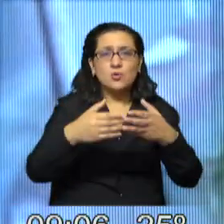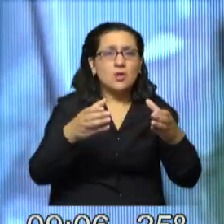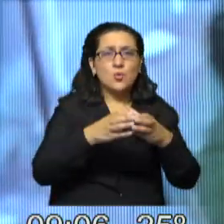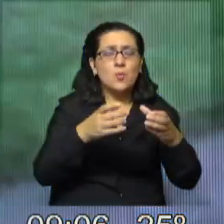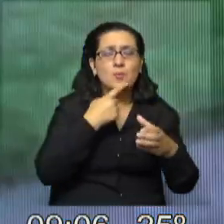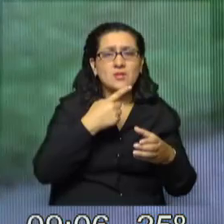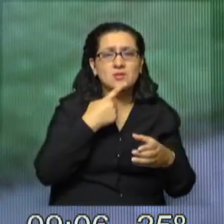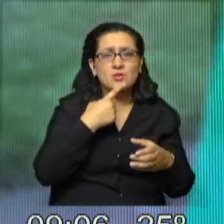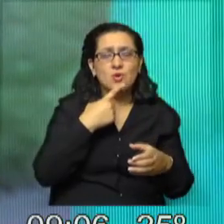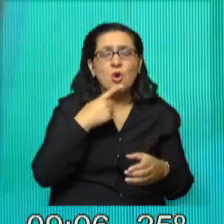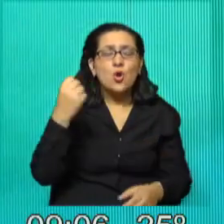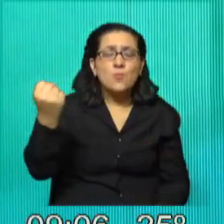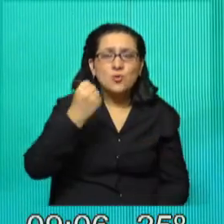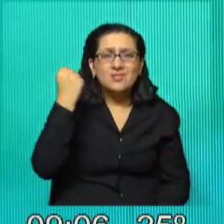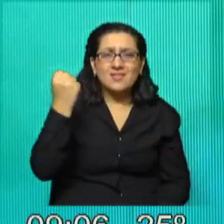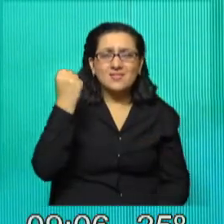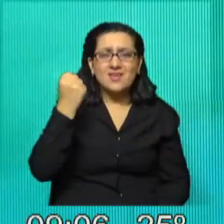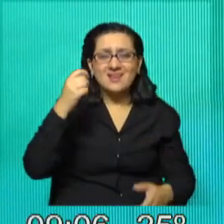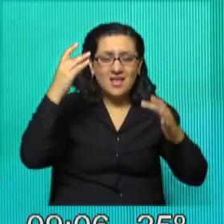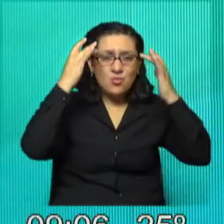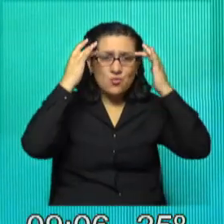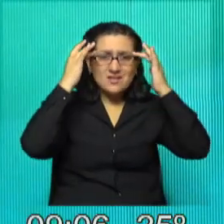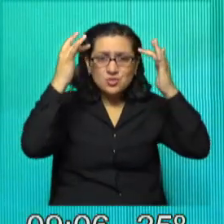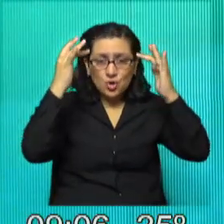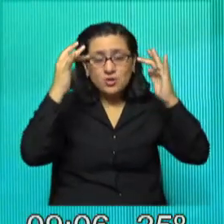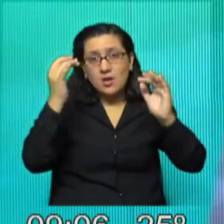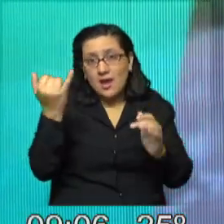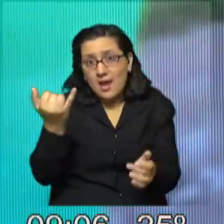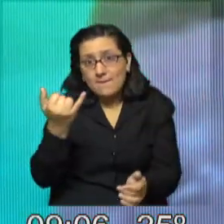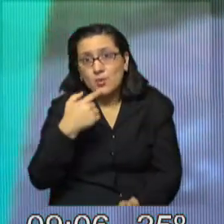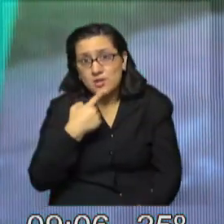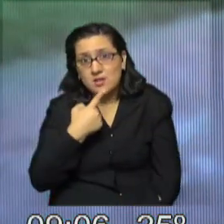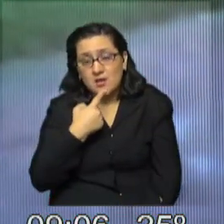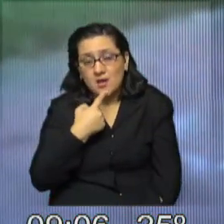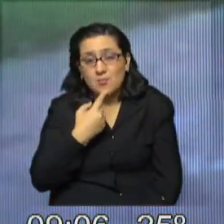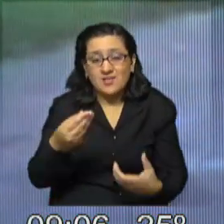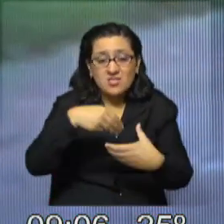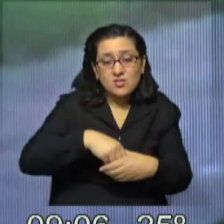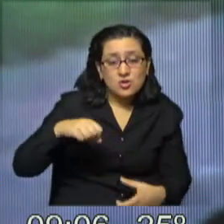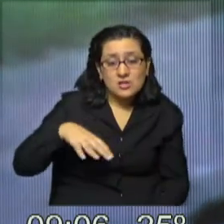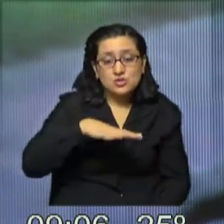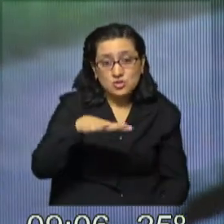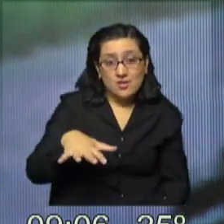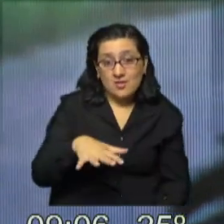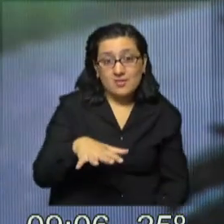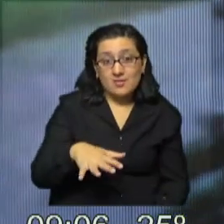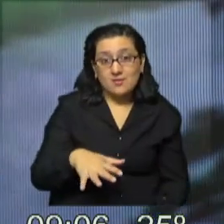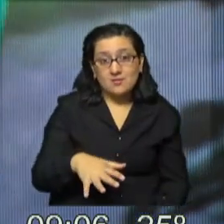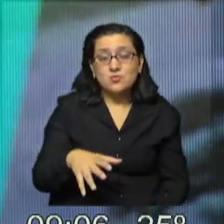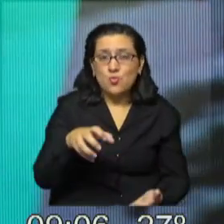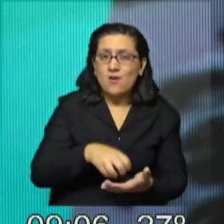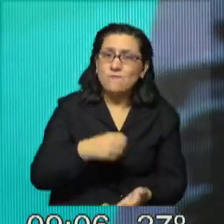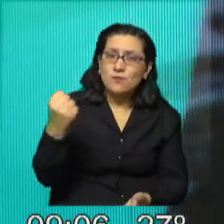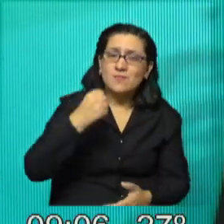implica tener el carácter de que la educación es profundamente política porque está inserta en la sociedad y es un espacio fundamental